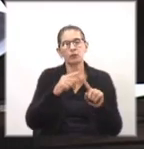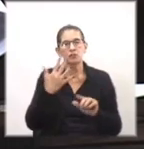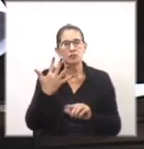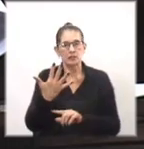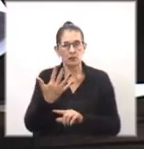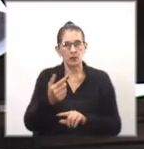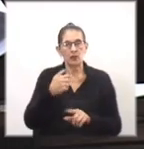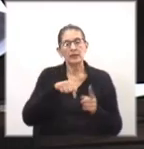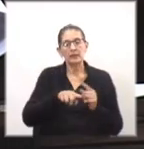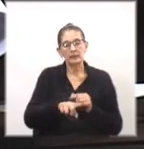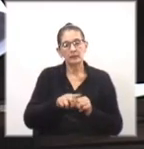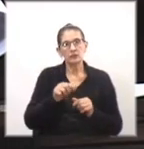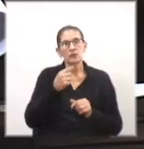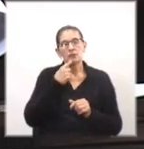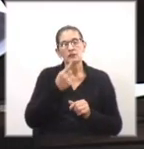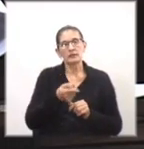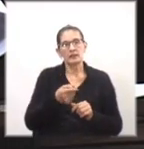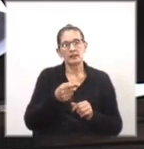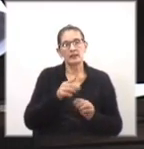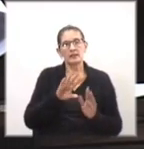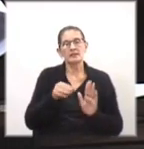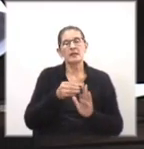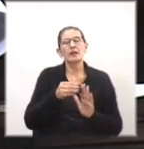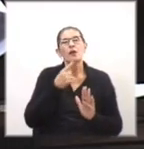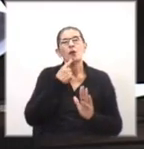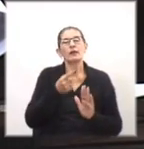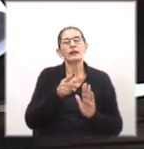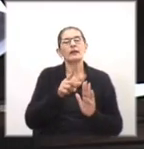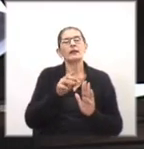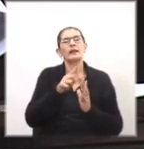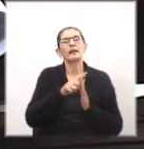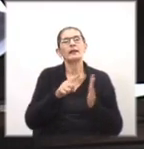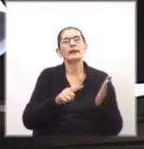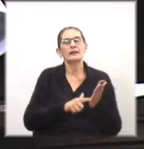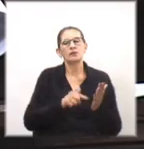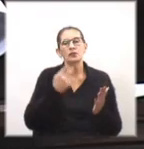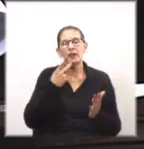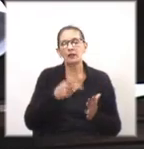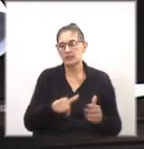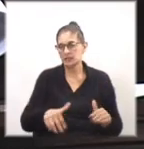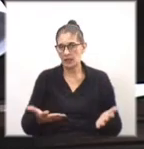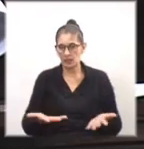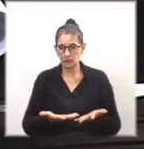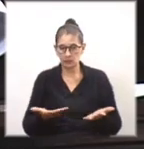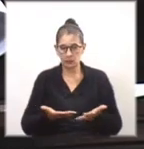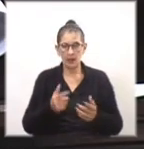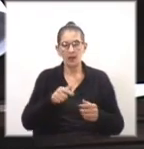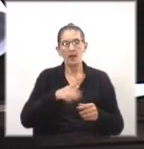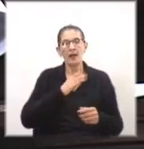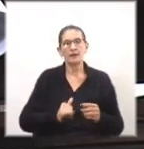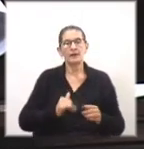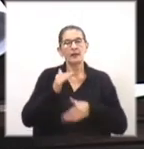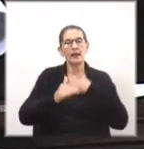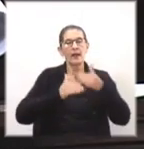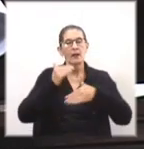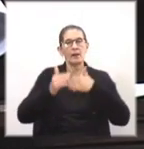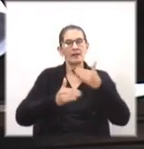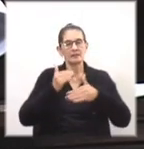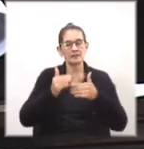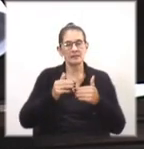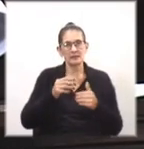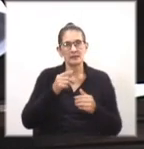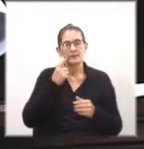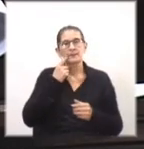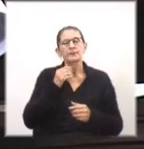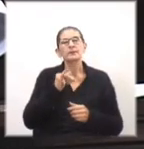cuyo alcance se restringía respecto a lo que establece la legislación vigente. Se trataba de avances que mejoraban la equidad del sistema,